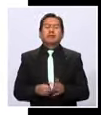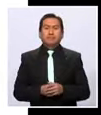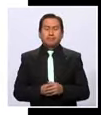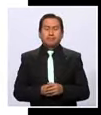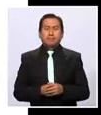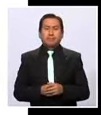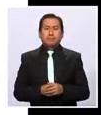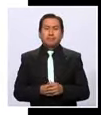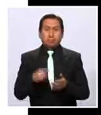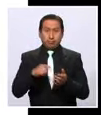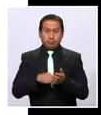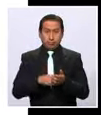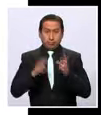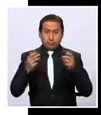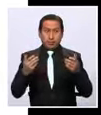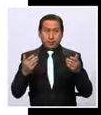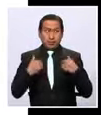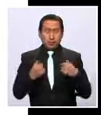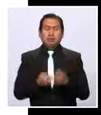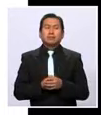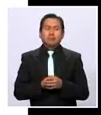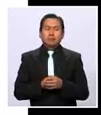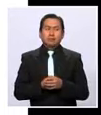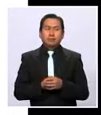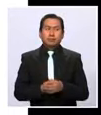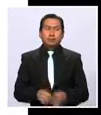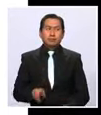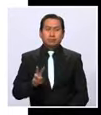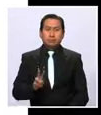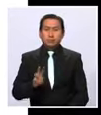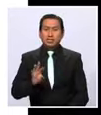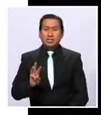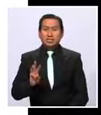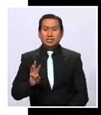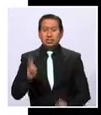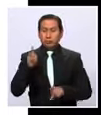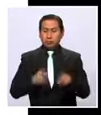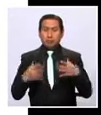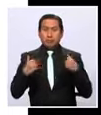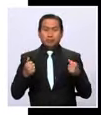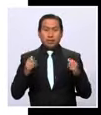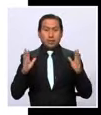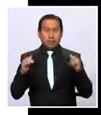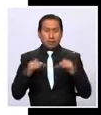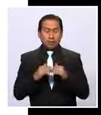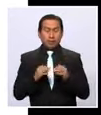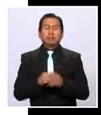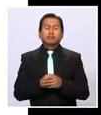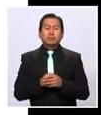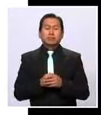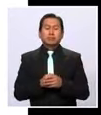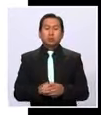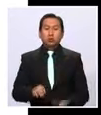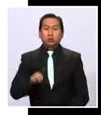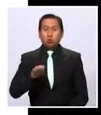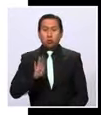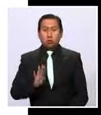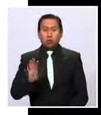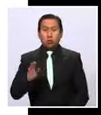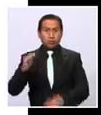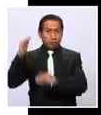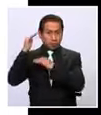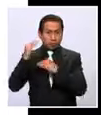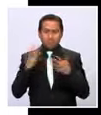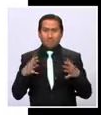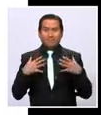en ese sentido tenemos 26 personas recuperadas en la paz 44 en